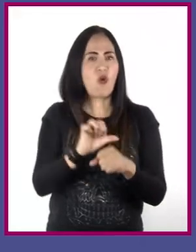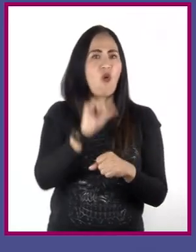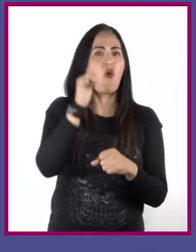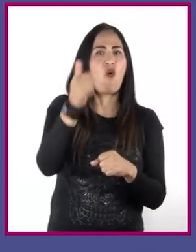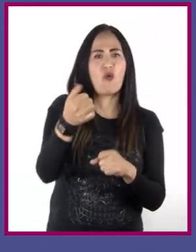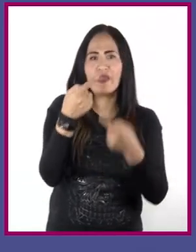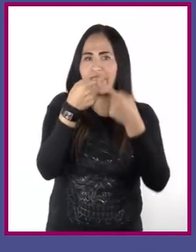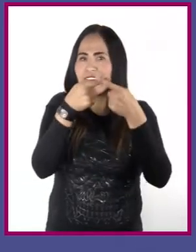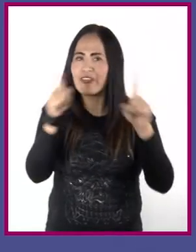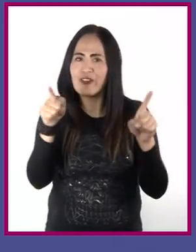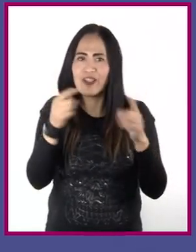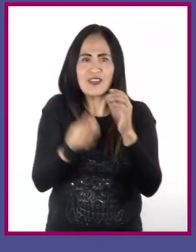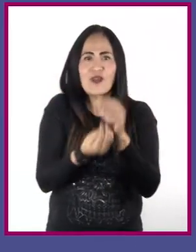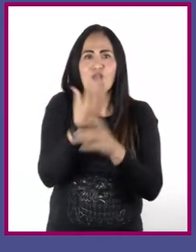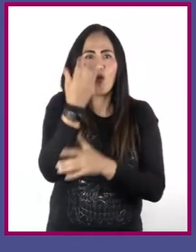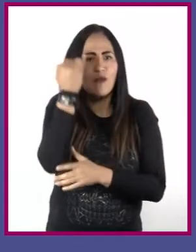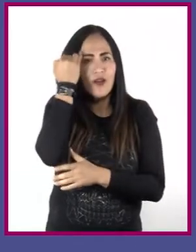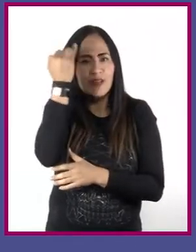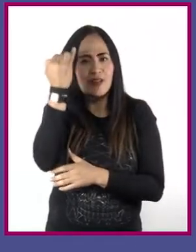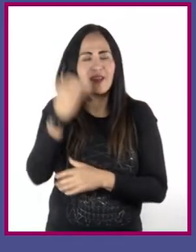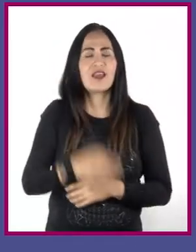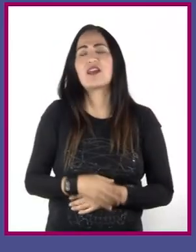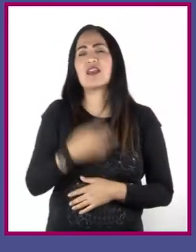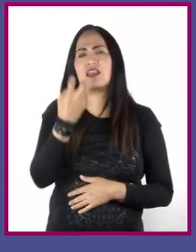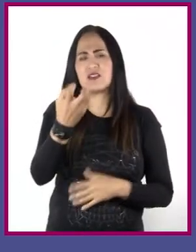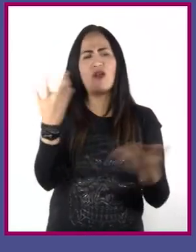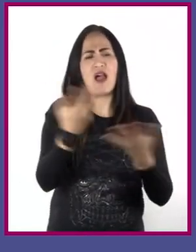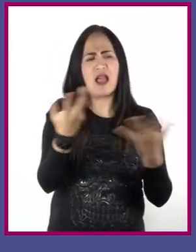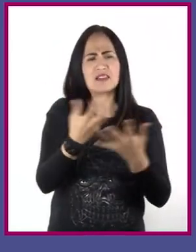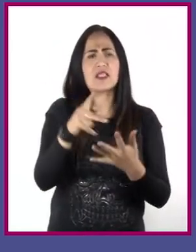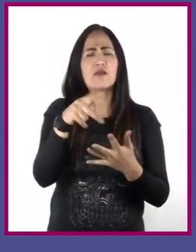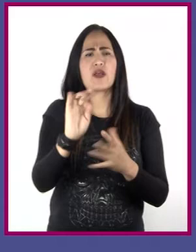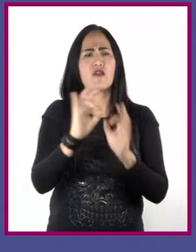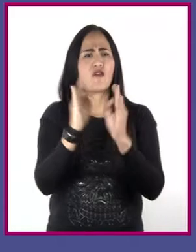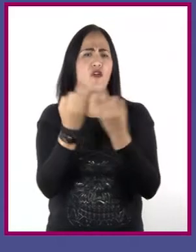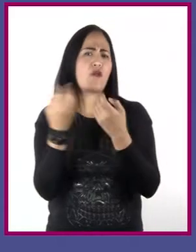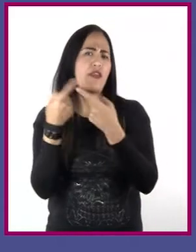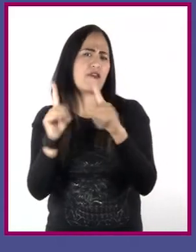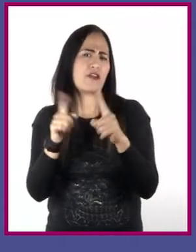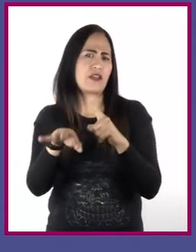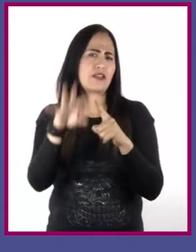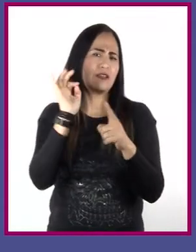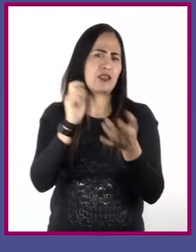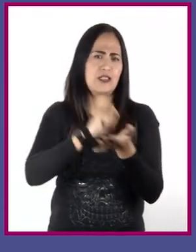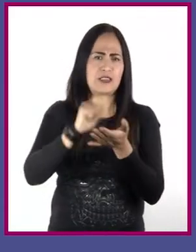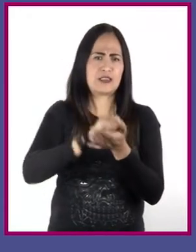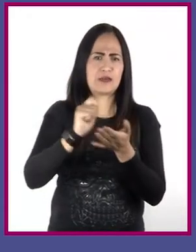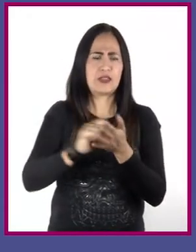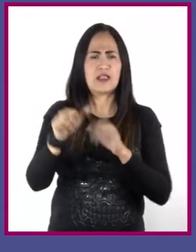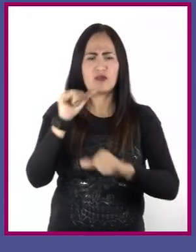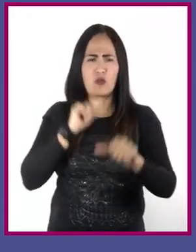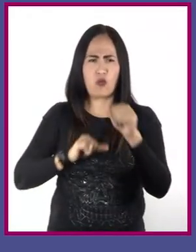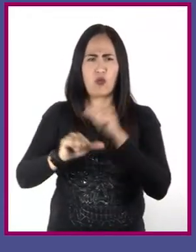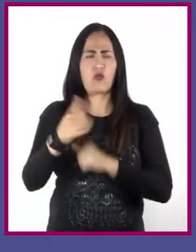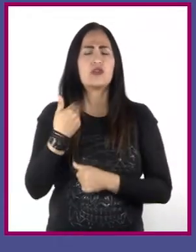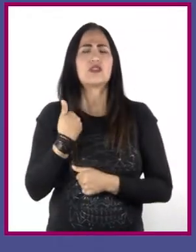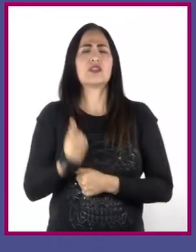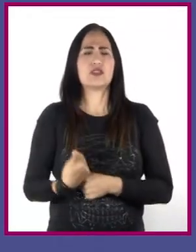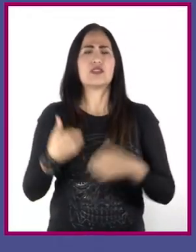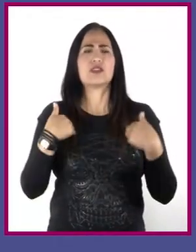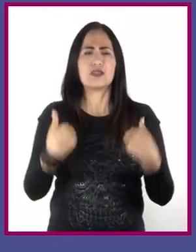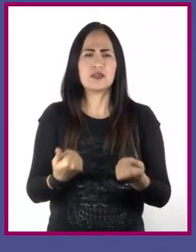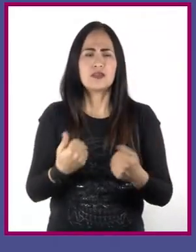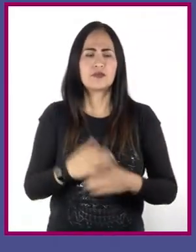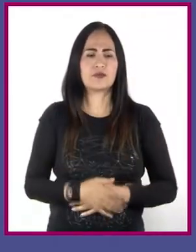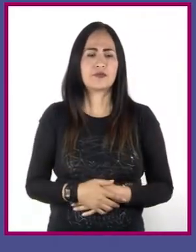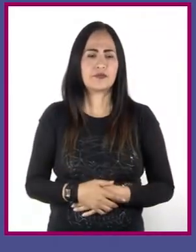permite contemplar los mismos hechos de formas distintas y da la posibilidad de ponerse en el lugar del otro. En este